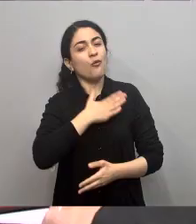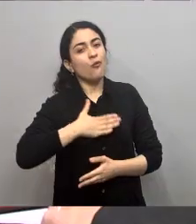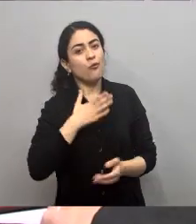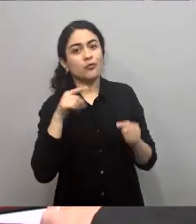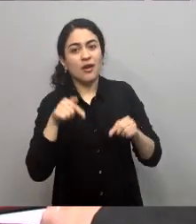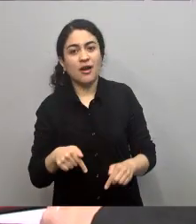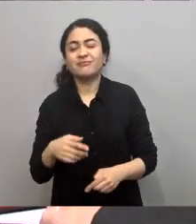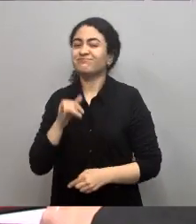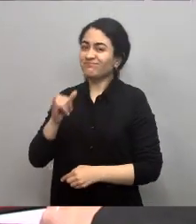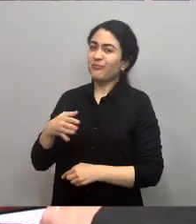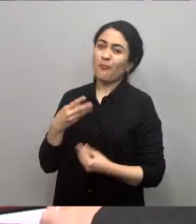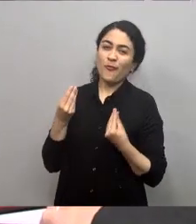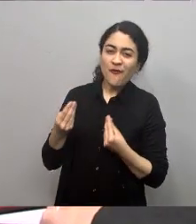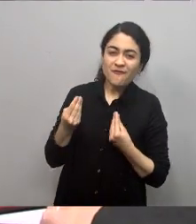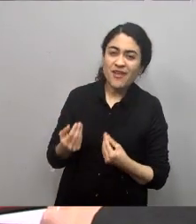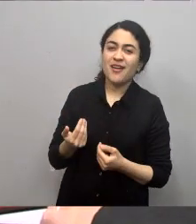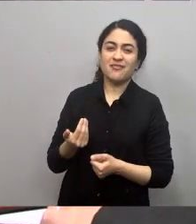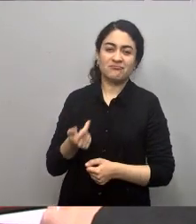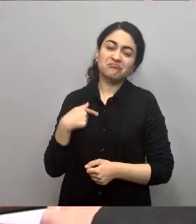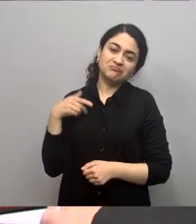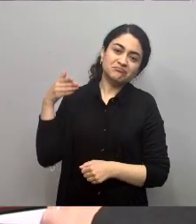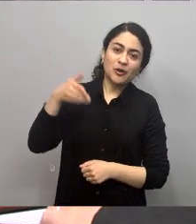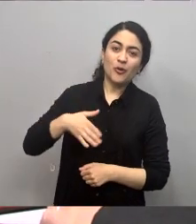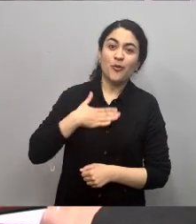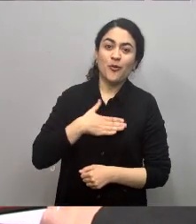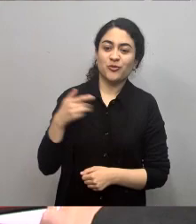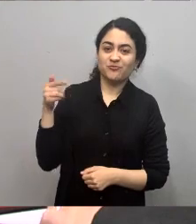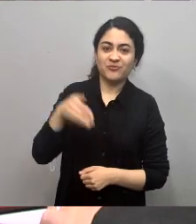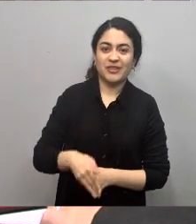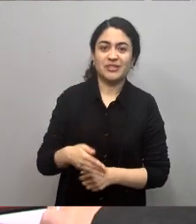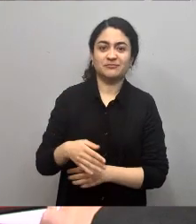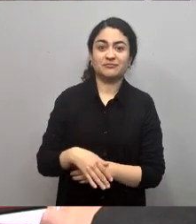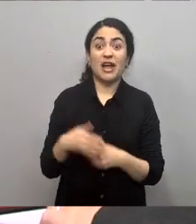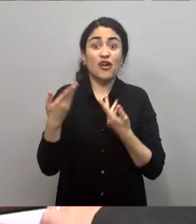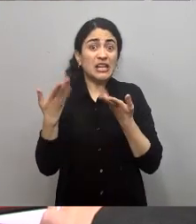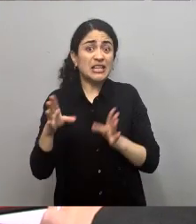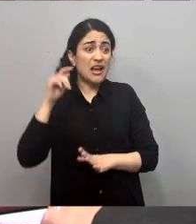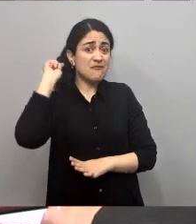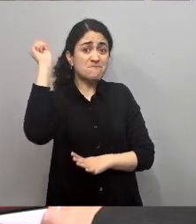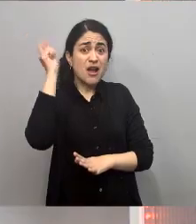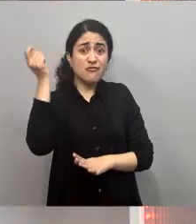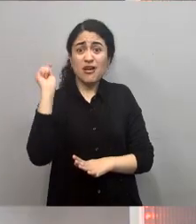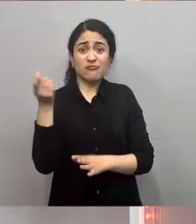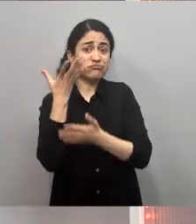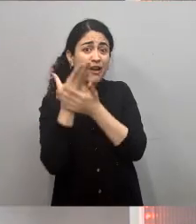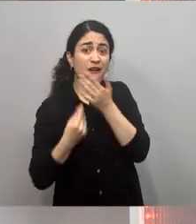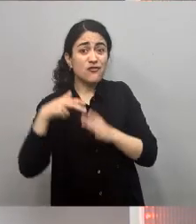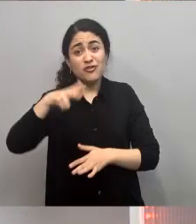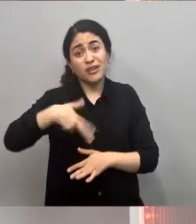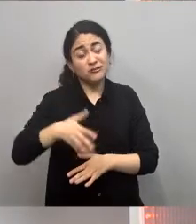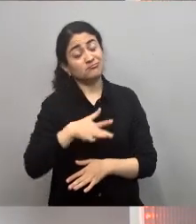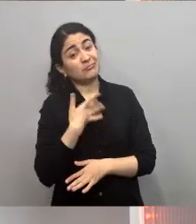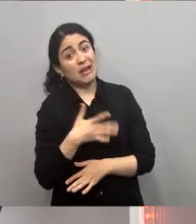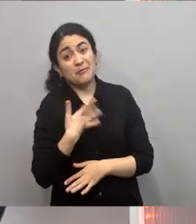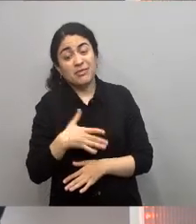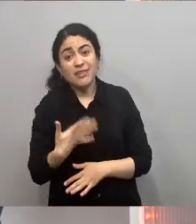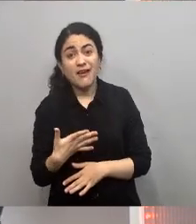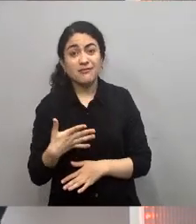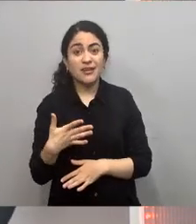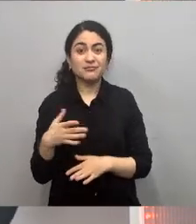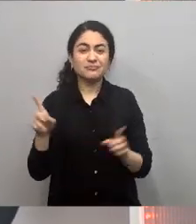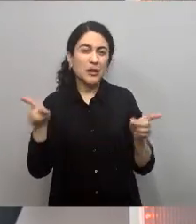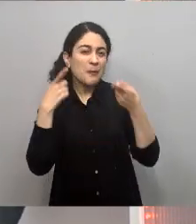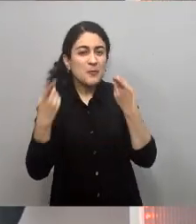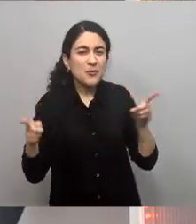bien, Bernardo. Siempre un agrado poder estar en este estudio. Comienzan a guardarse los pañuelos. Así es. Lamentablemente